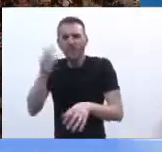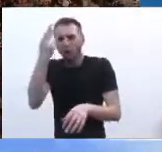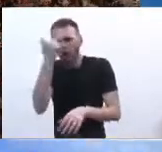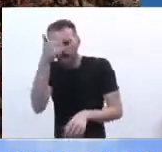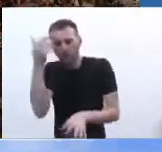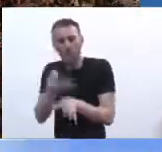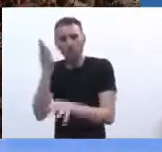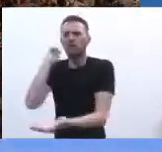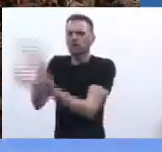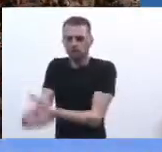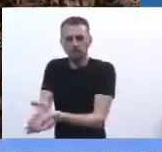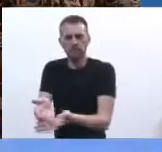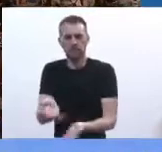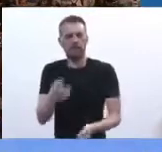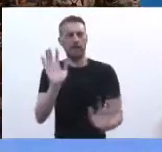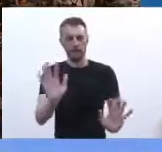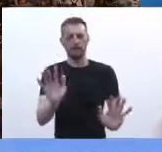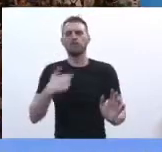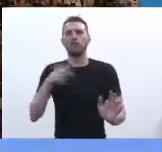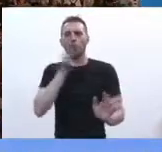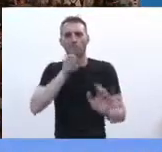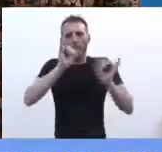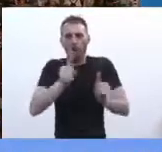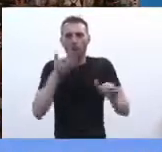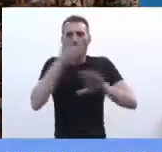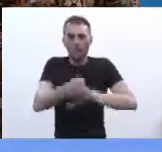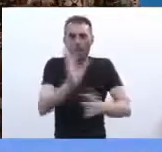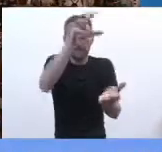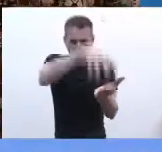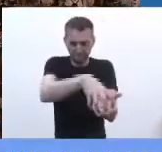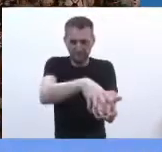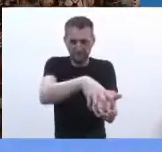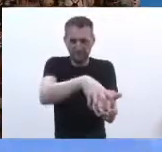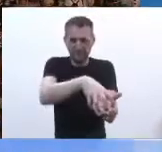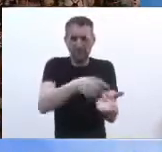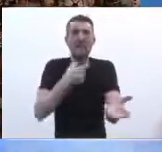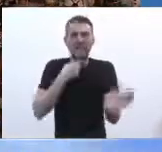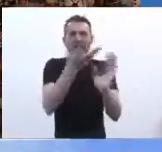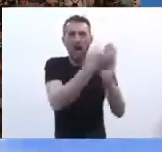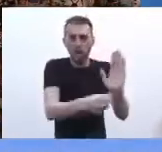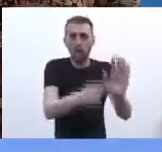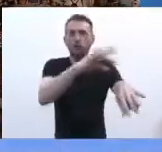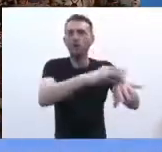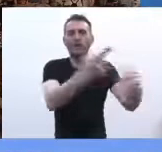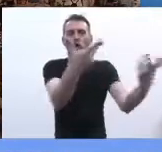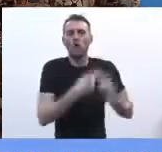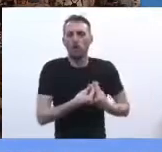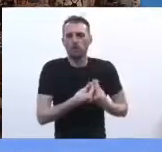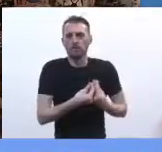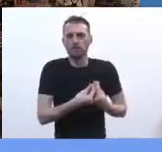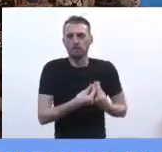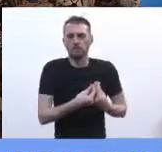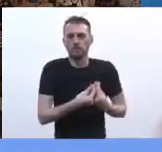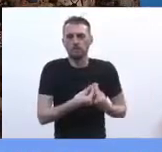una joven para hacerse una bar a un aborto a una institución donde hay objeción de conciencia se niegan y resulta que